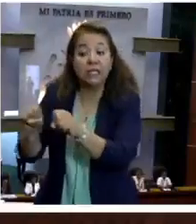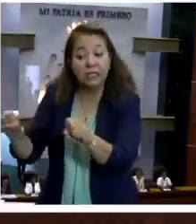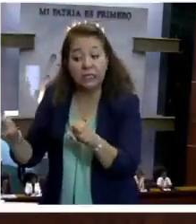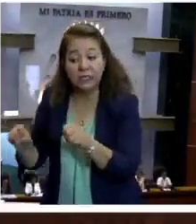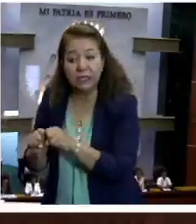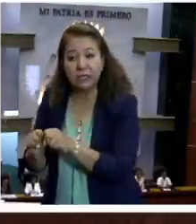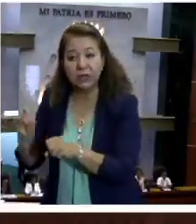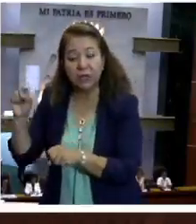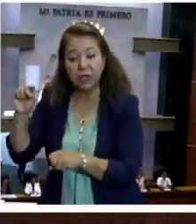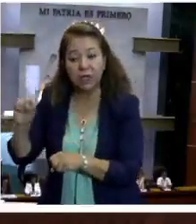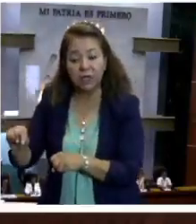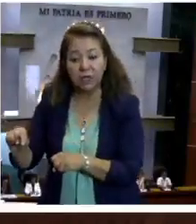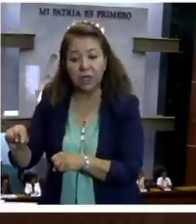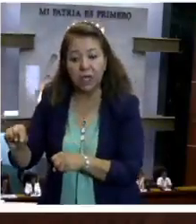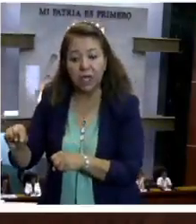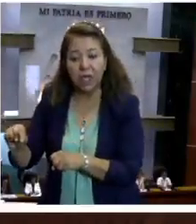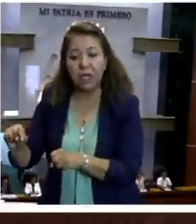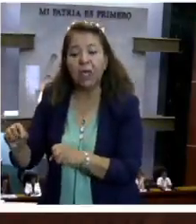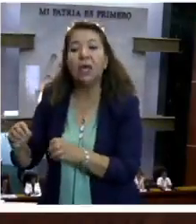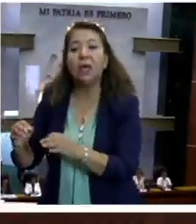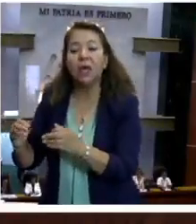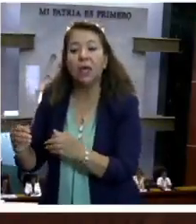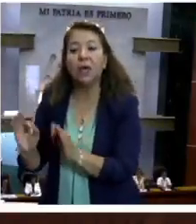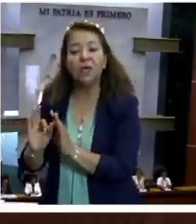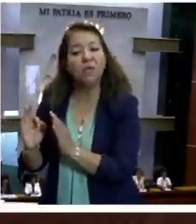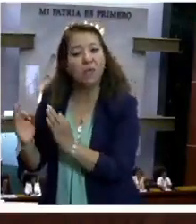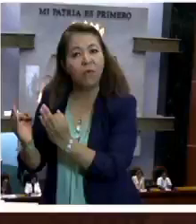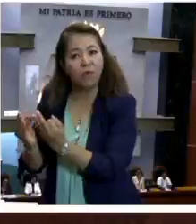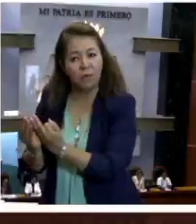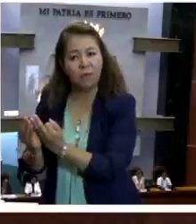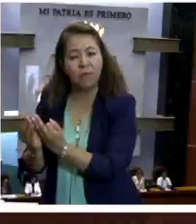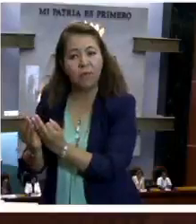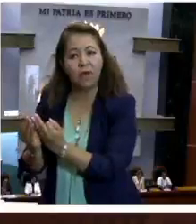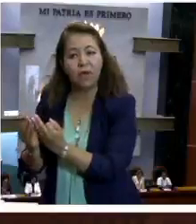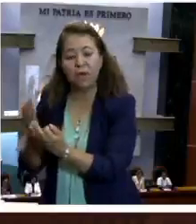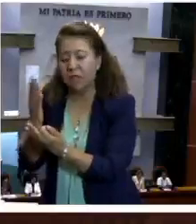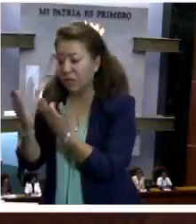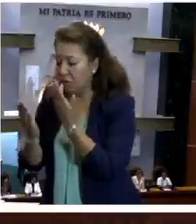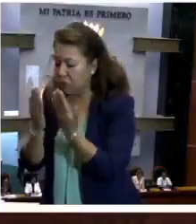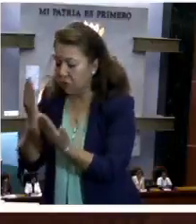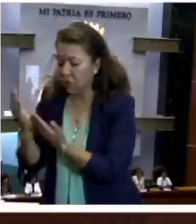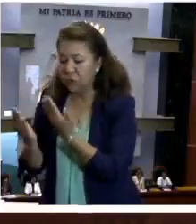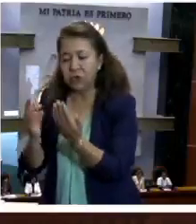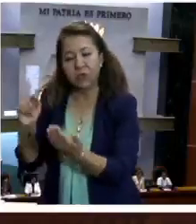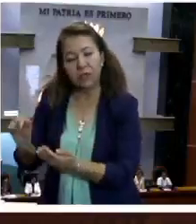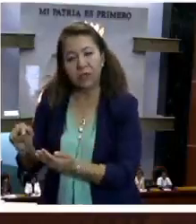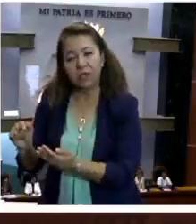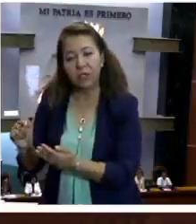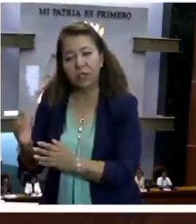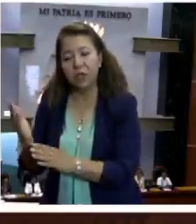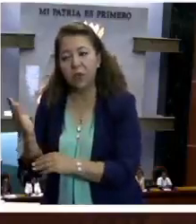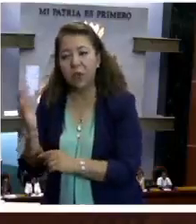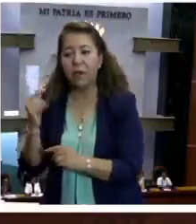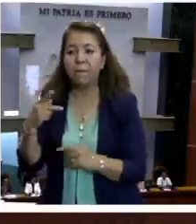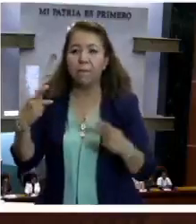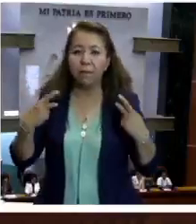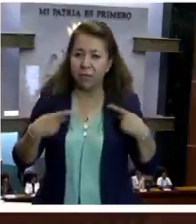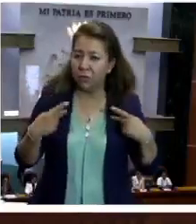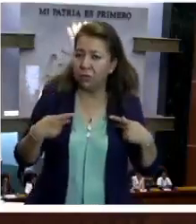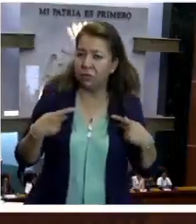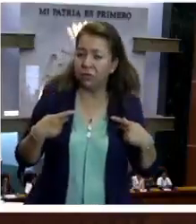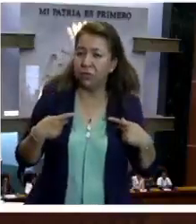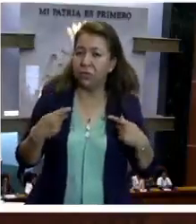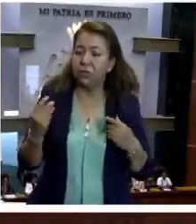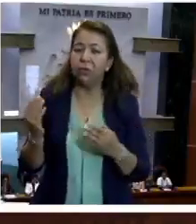a un profesionista, sino se va a formar también a una ciudadana y a un ciudadano. Y es por eso que